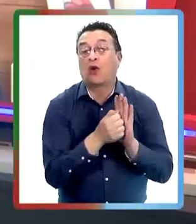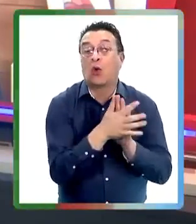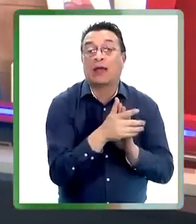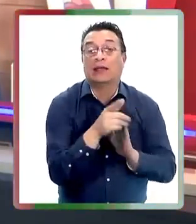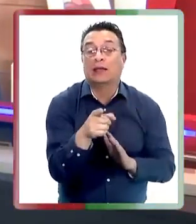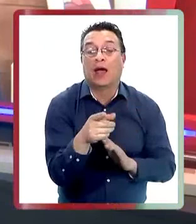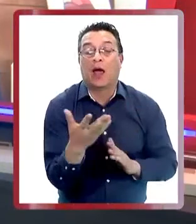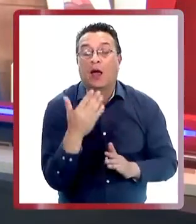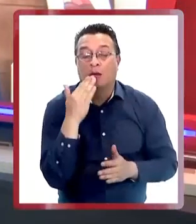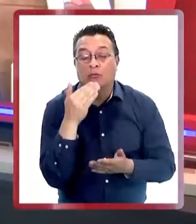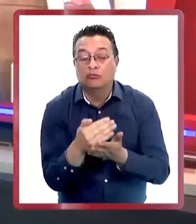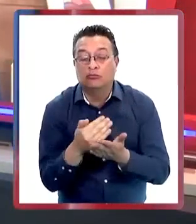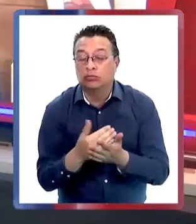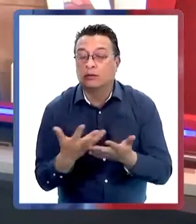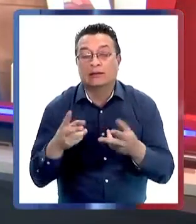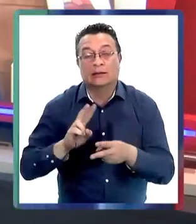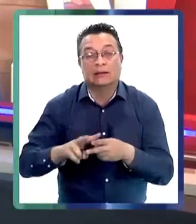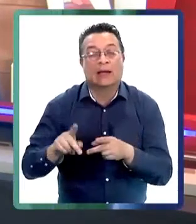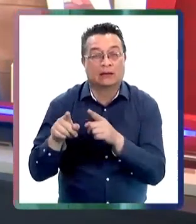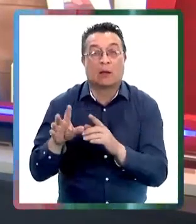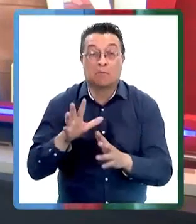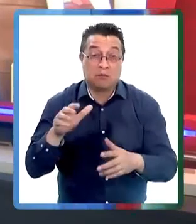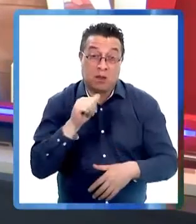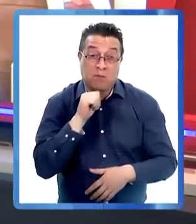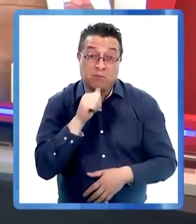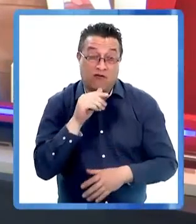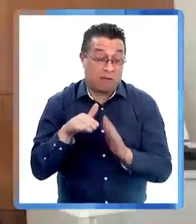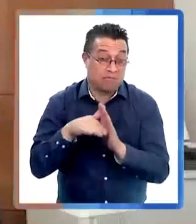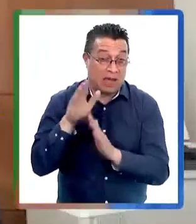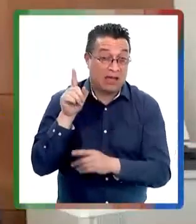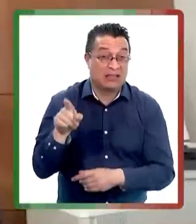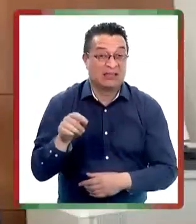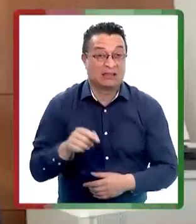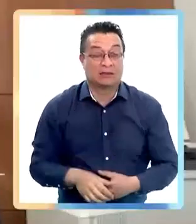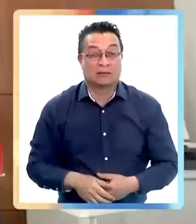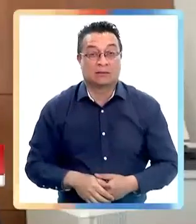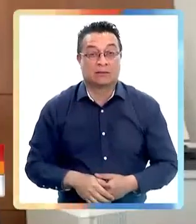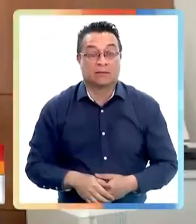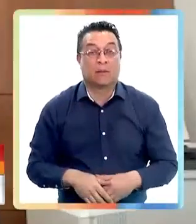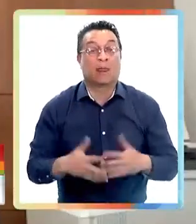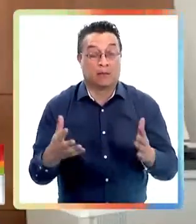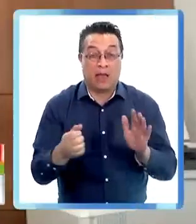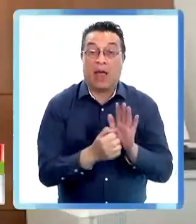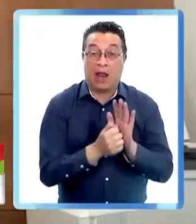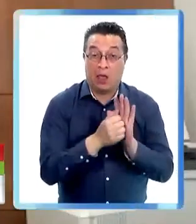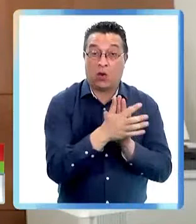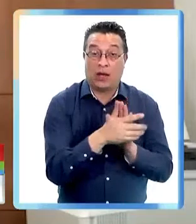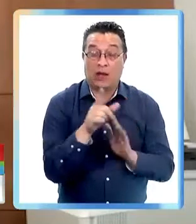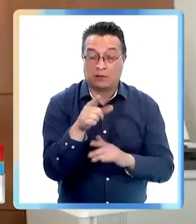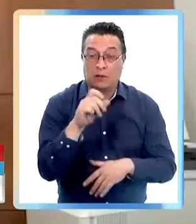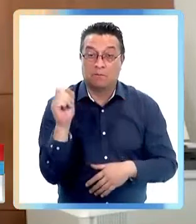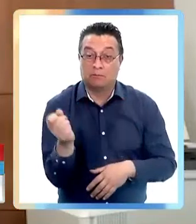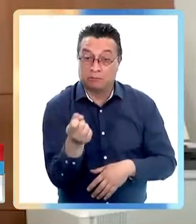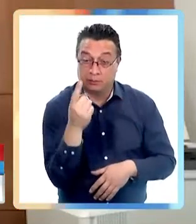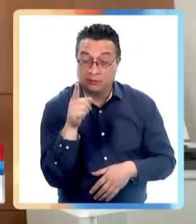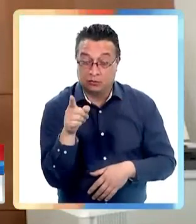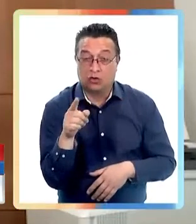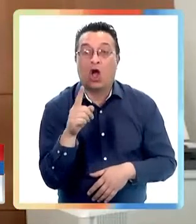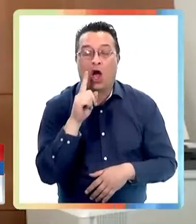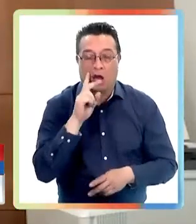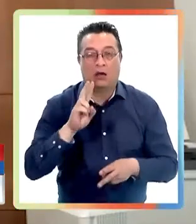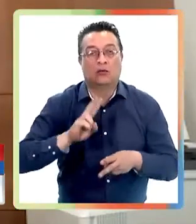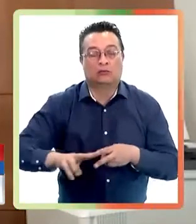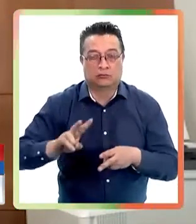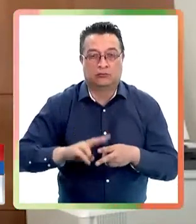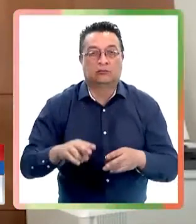Araucanía? En la Araucanía, por ejemplo, que es una de las regiones más pobres del país. Sí, bueno, el Araucanía en primer lugar, como usted sabe, se